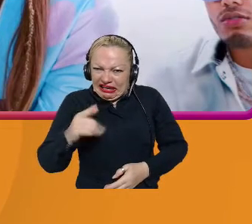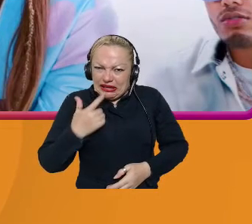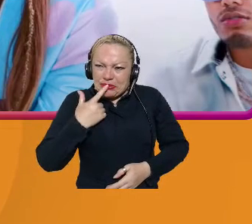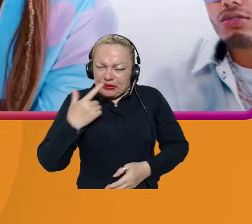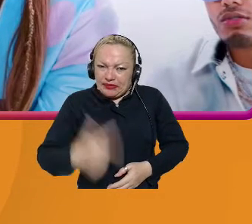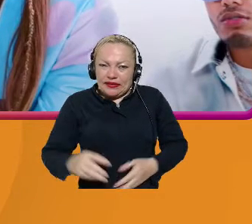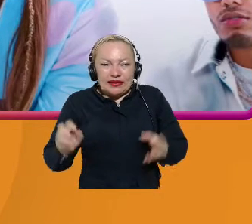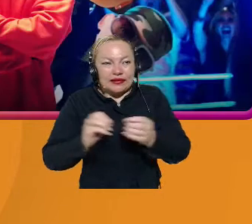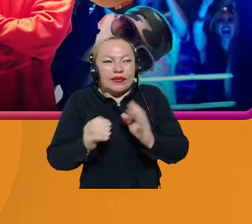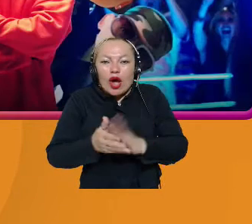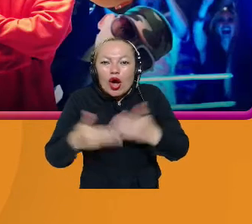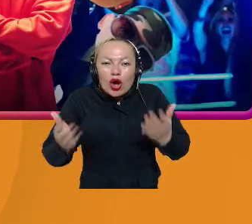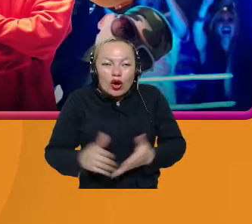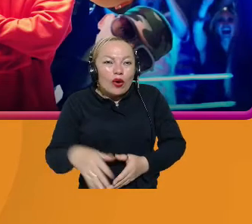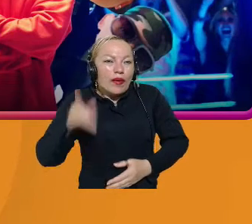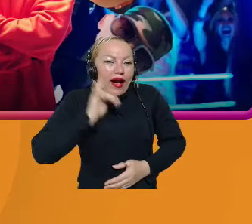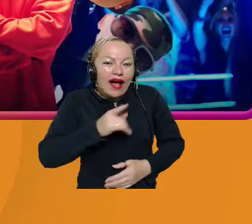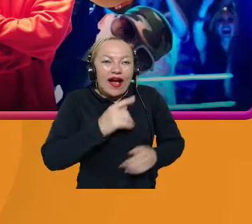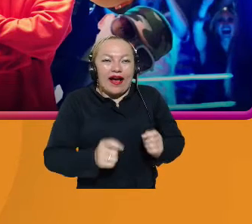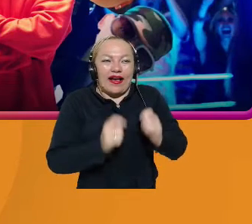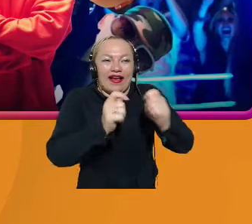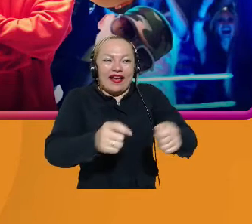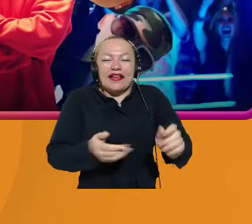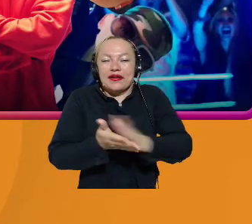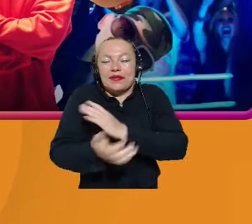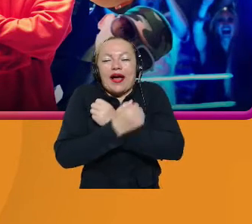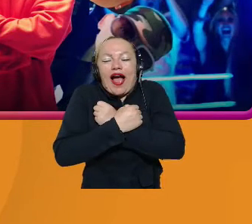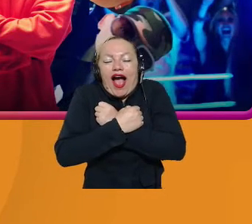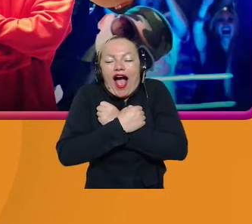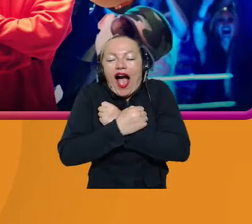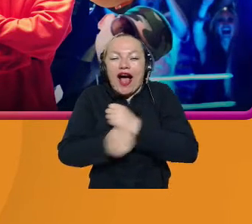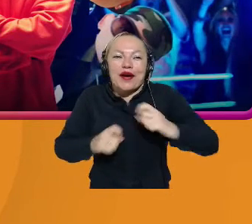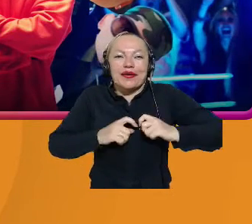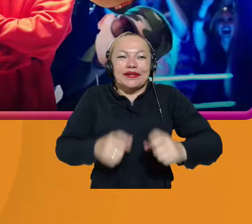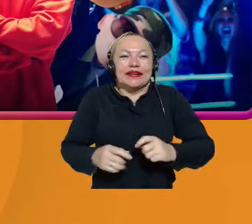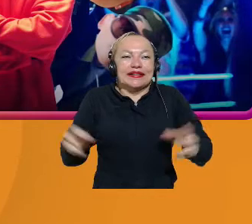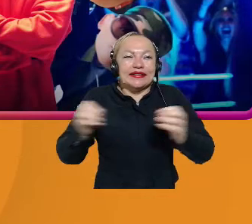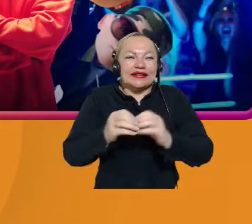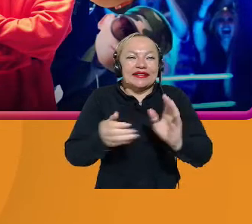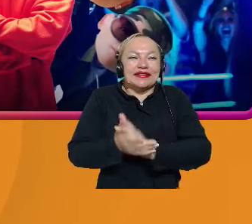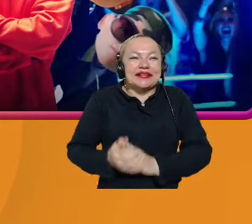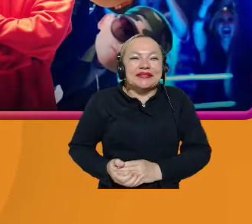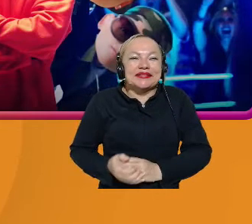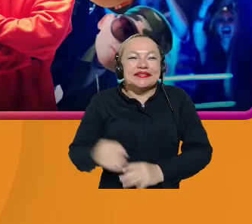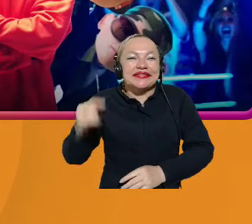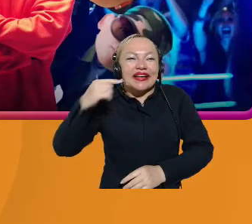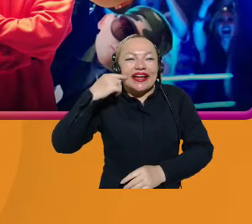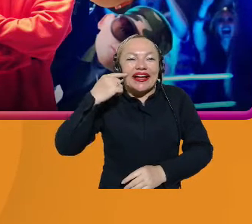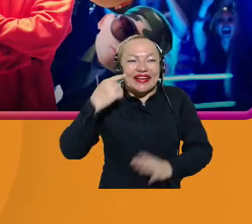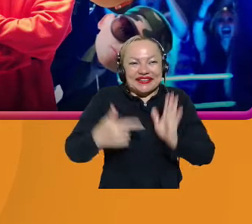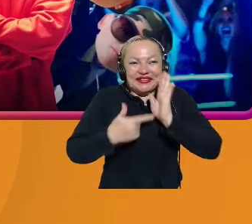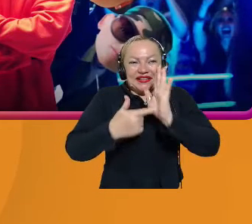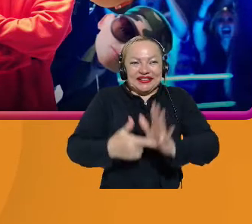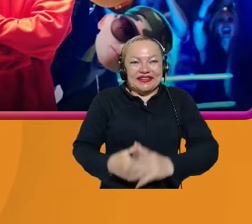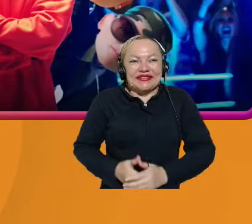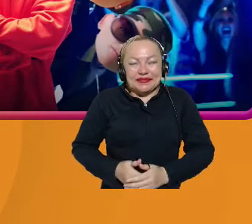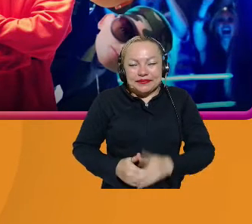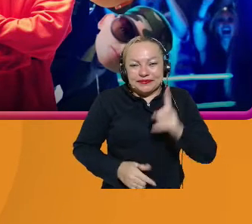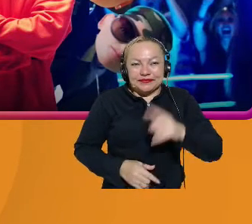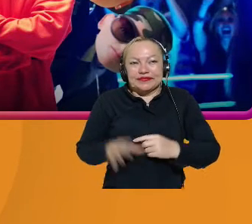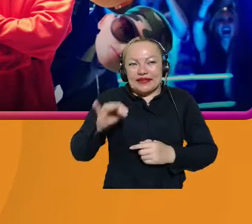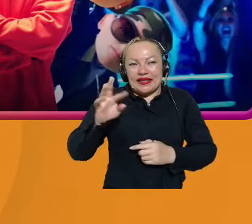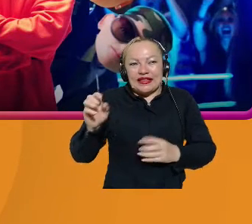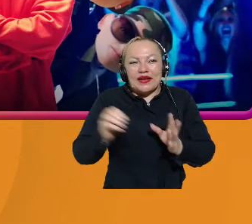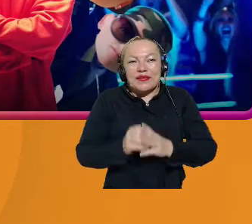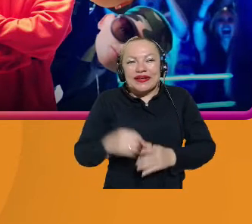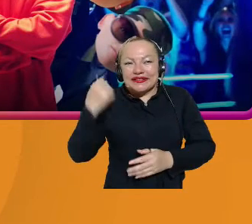carajo le dedican una canción de estas? Amor, te dedico esta canción con tanto cariño. Mira las caritas de los avatar. Mira, Daddy Yankee con carita